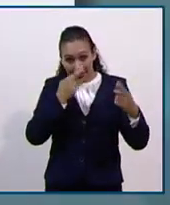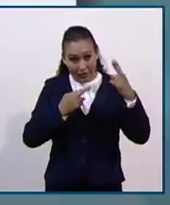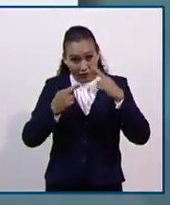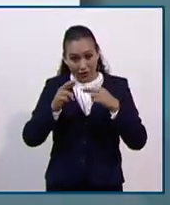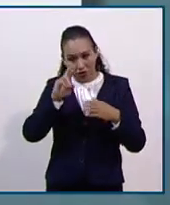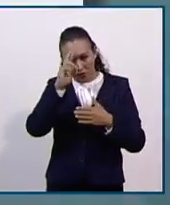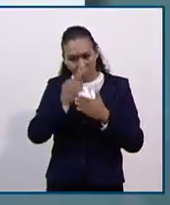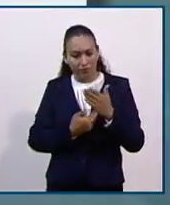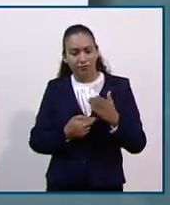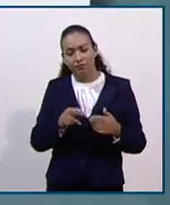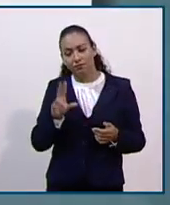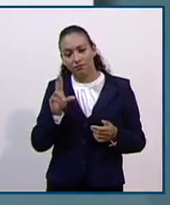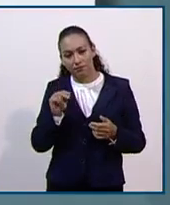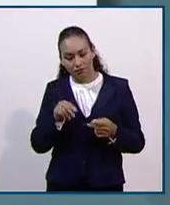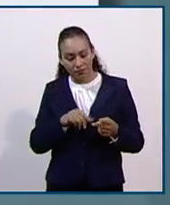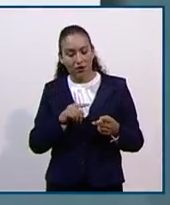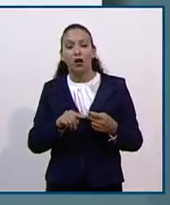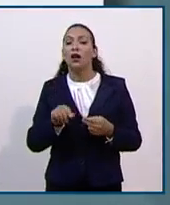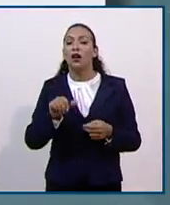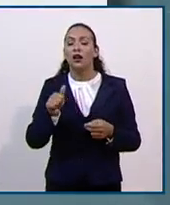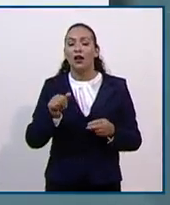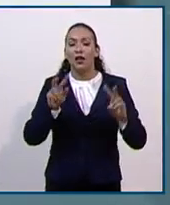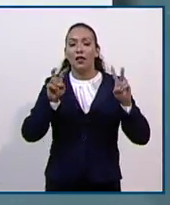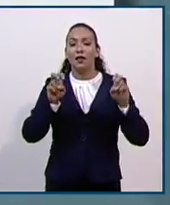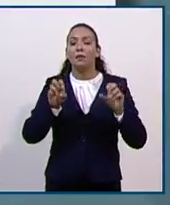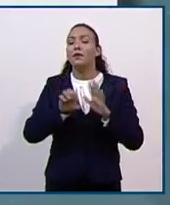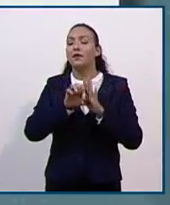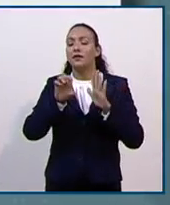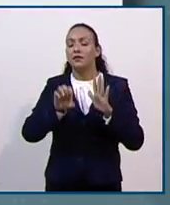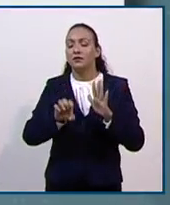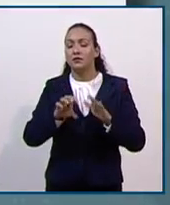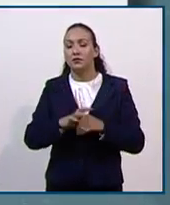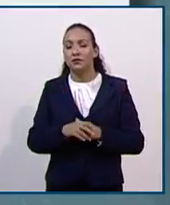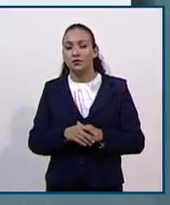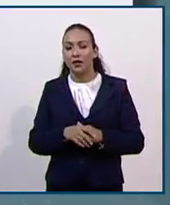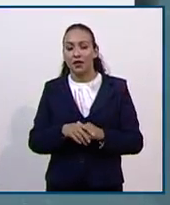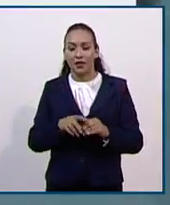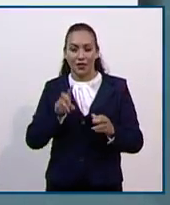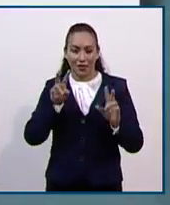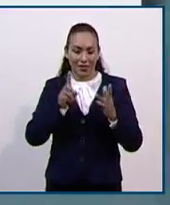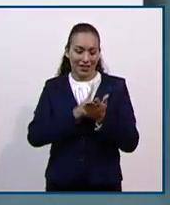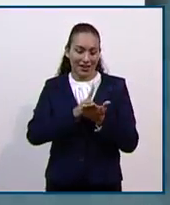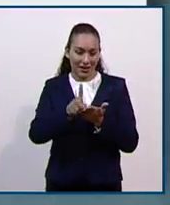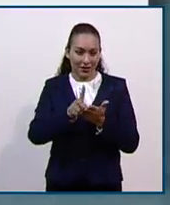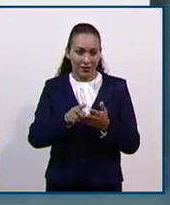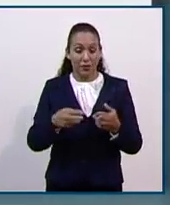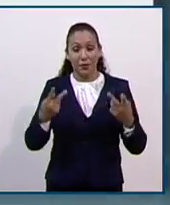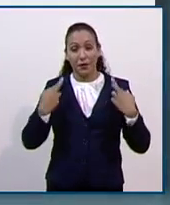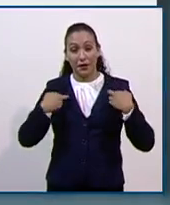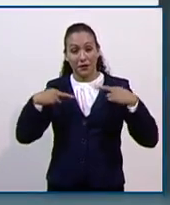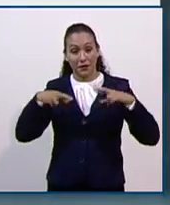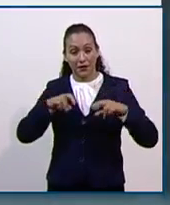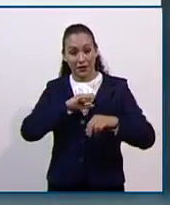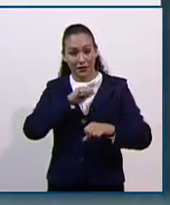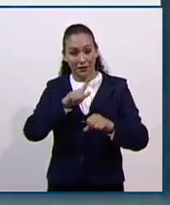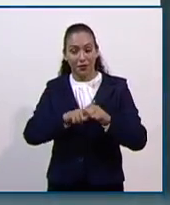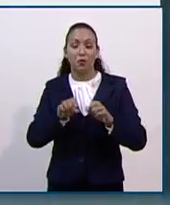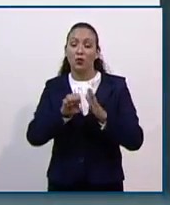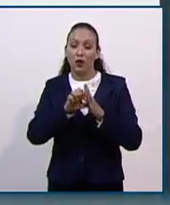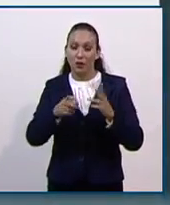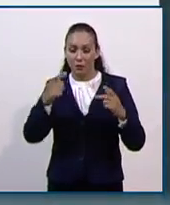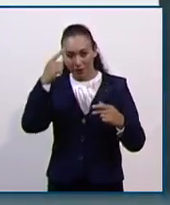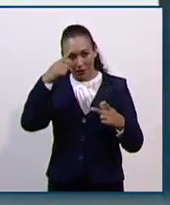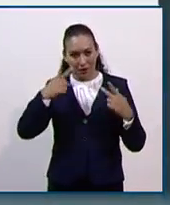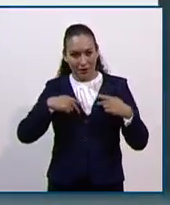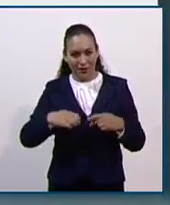violación procesal, en asuntos que se rigen por el principio estricto de derecho. Representante especial de la persona menor de edad,